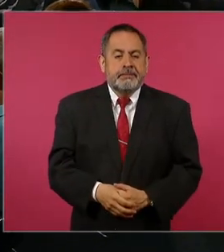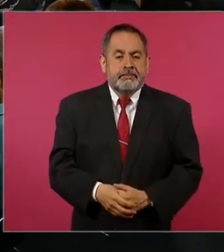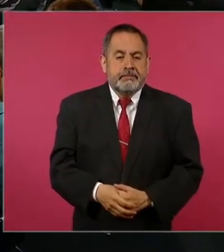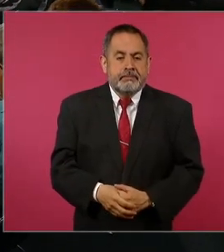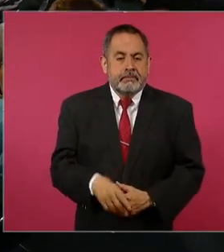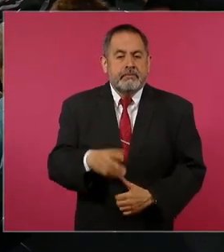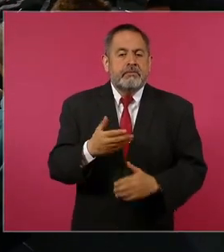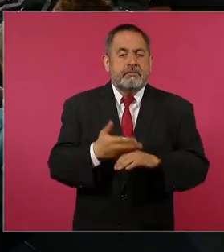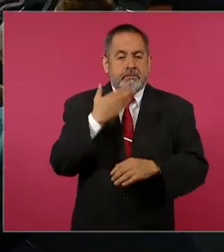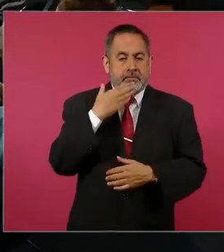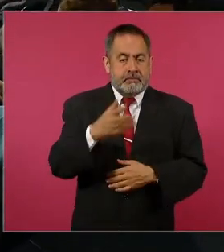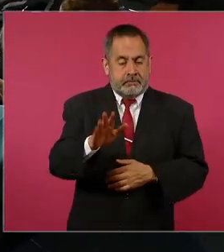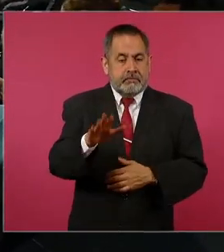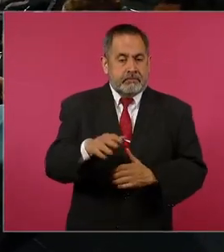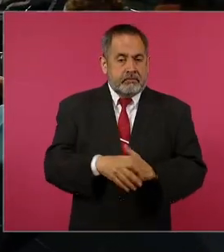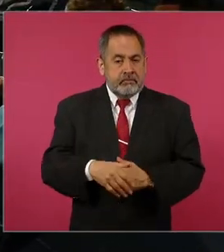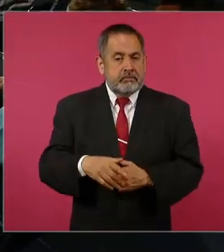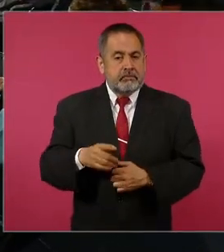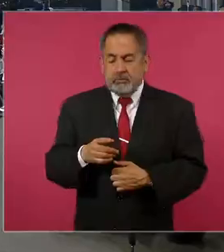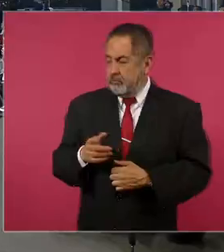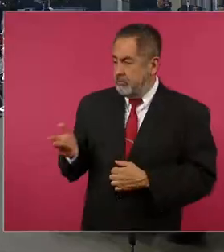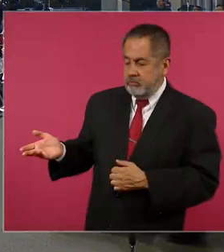Pues muy bien, vamos a escuchar.